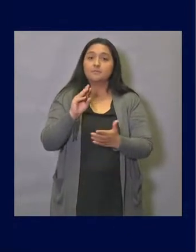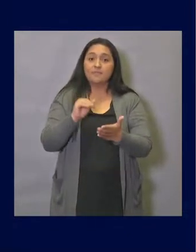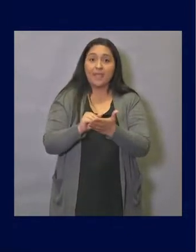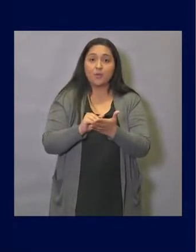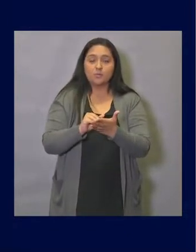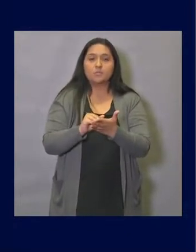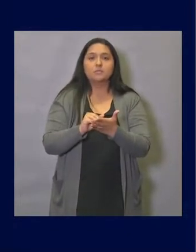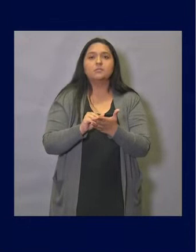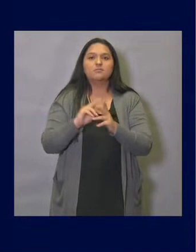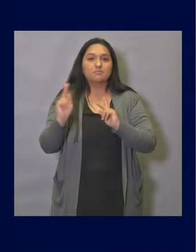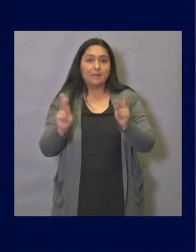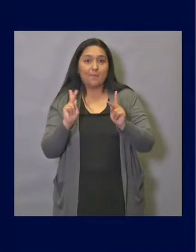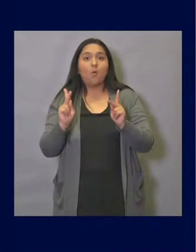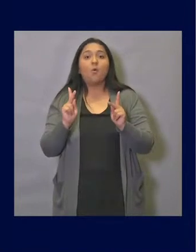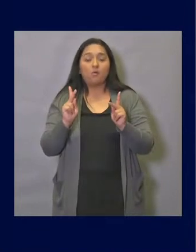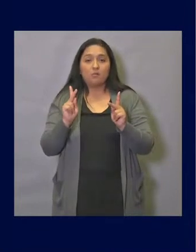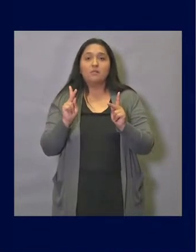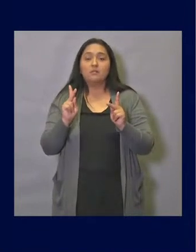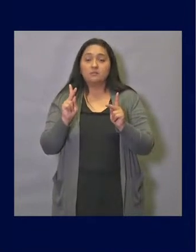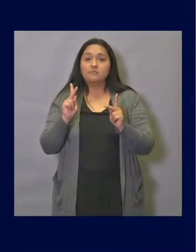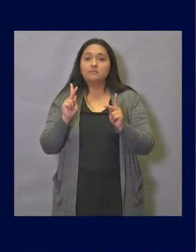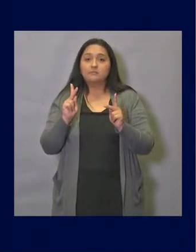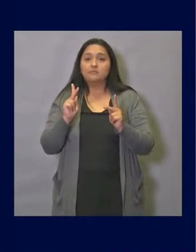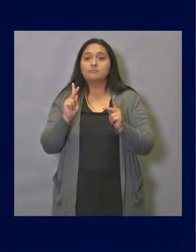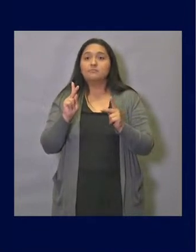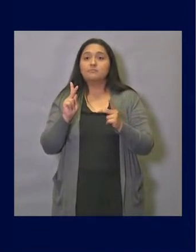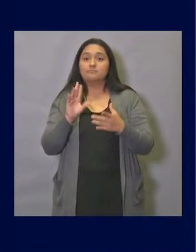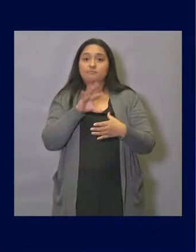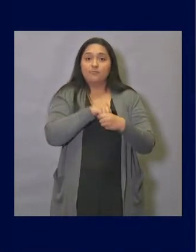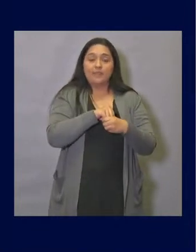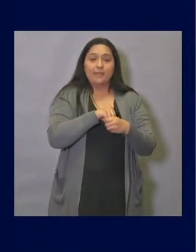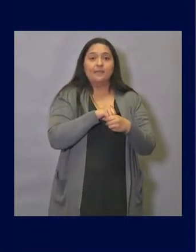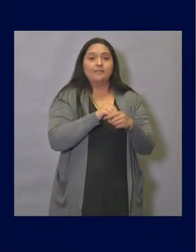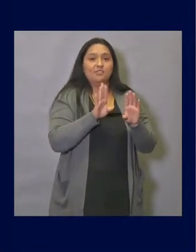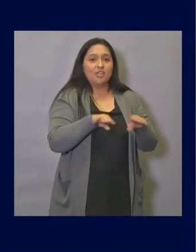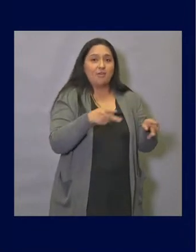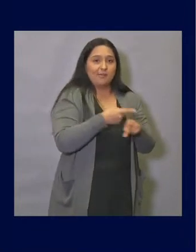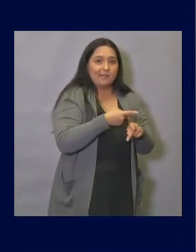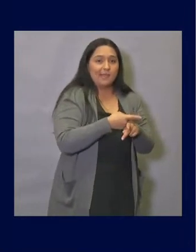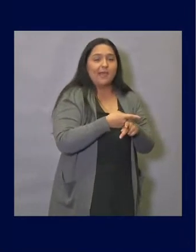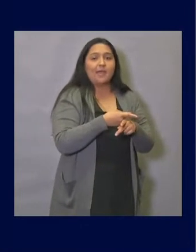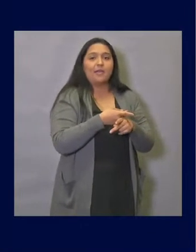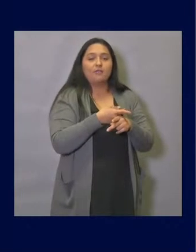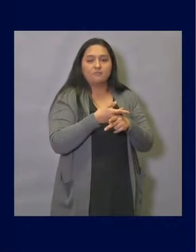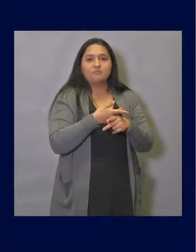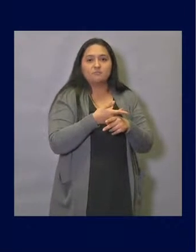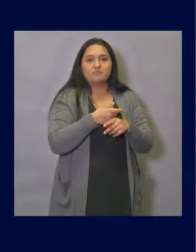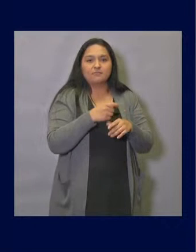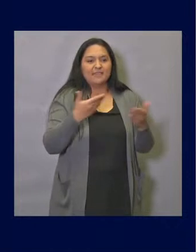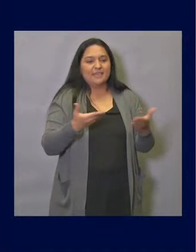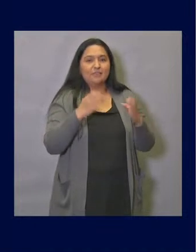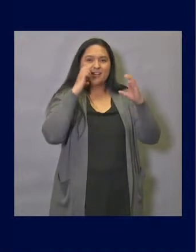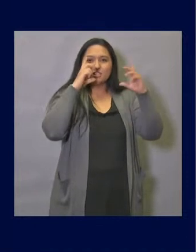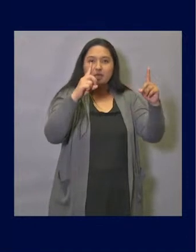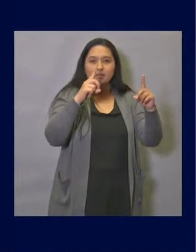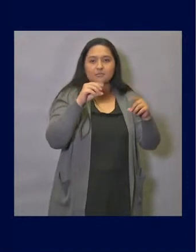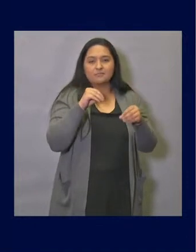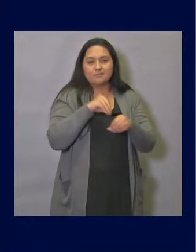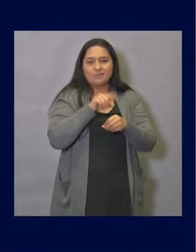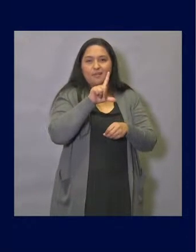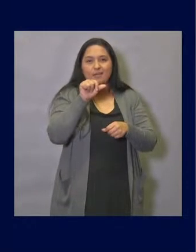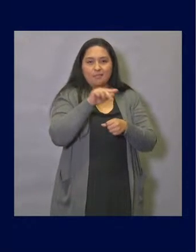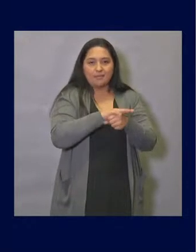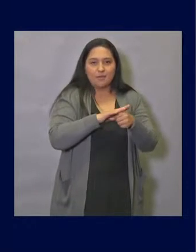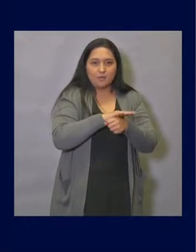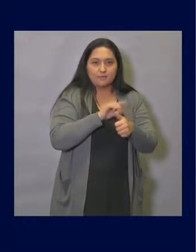546,000 personas pertenecen al sector de educación y cuidado infantil aquí en el condado de Los Ángeles. Para los distritos